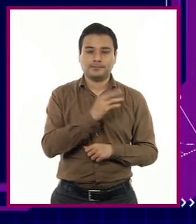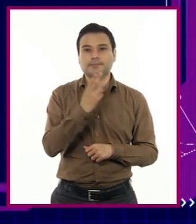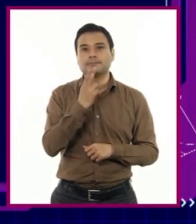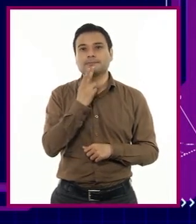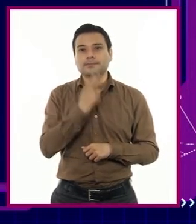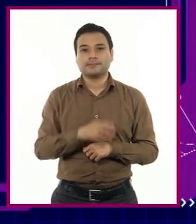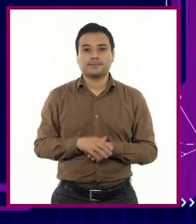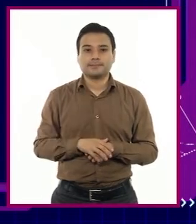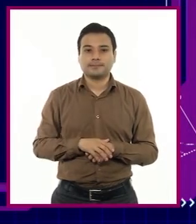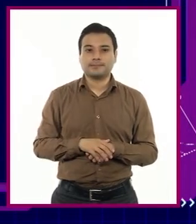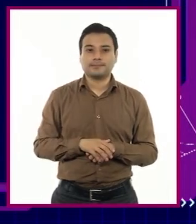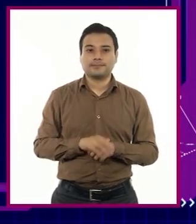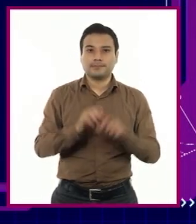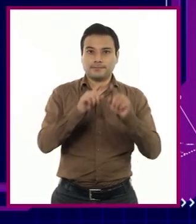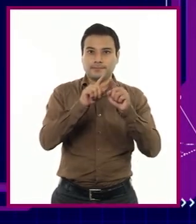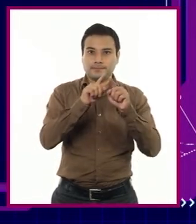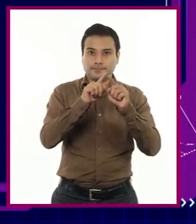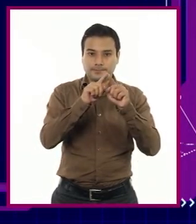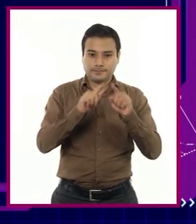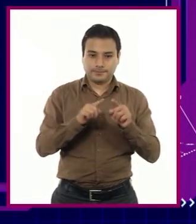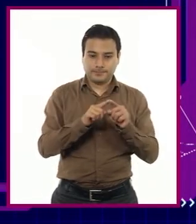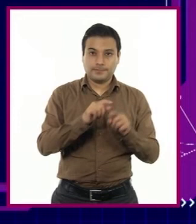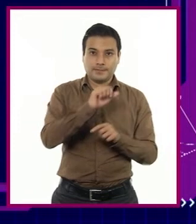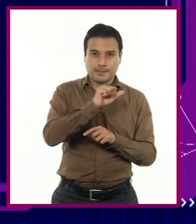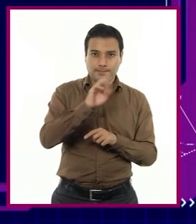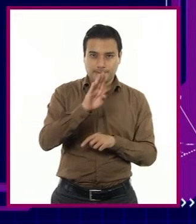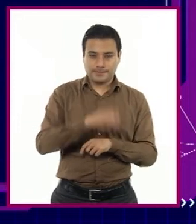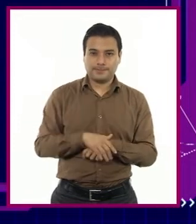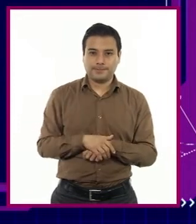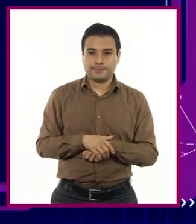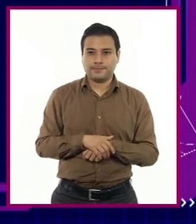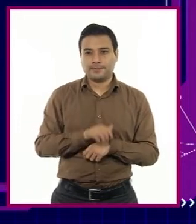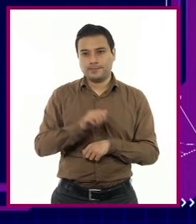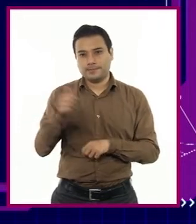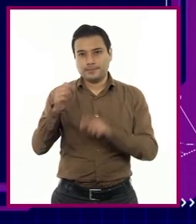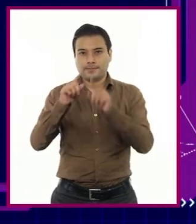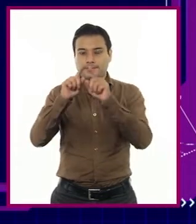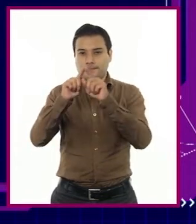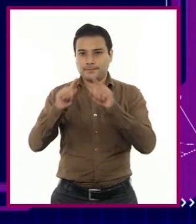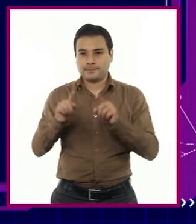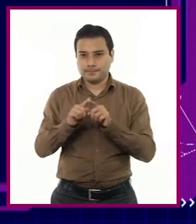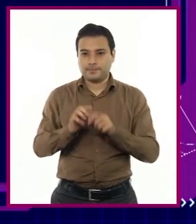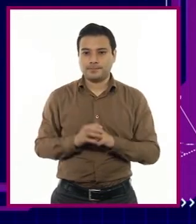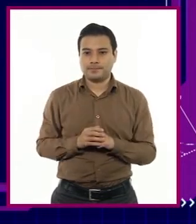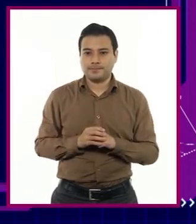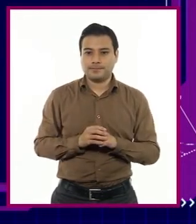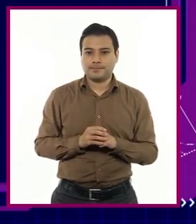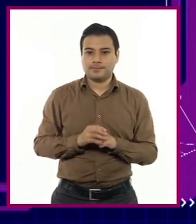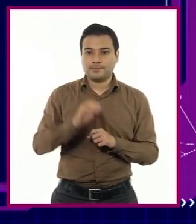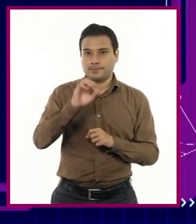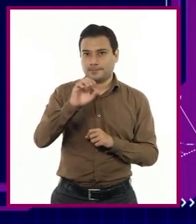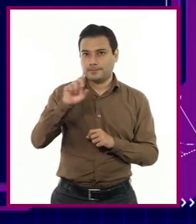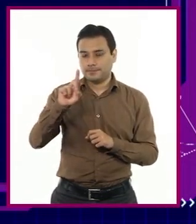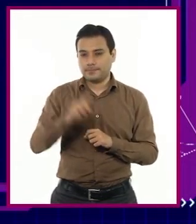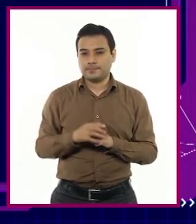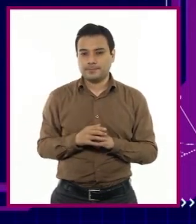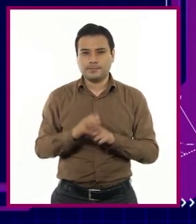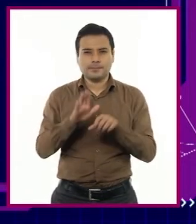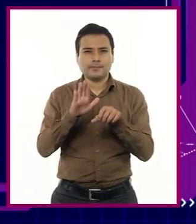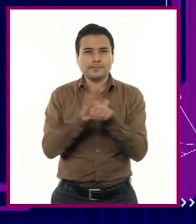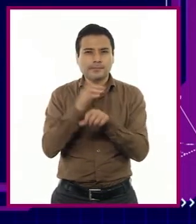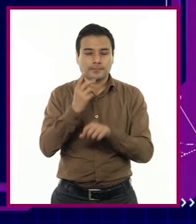AB del triángulo ABC y el segmento ED del triángulo CDE, ya que son